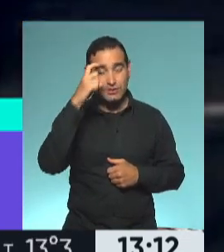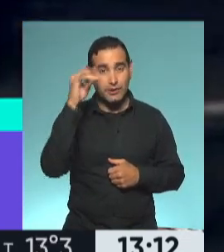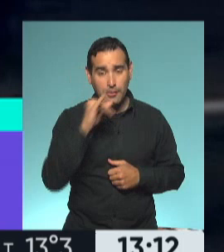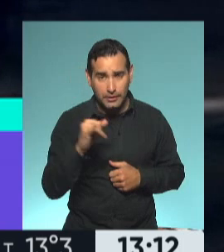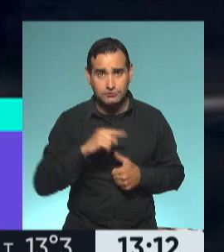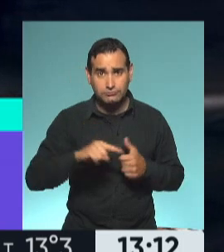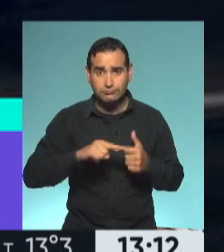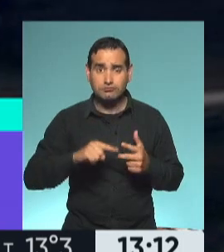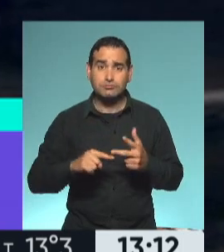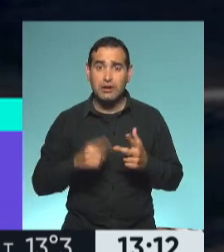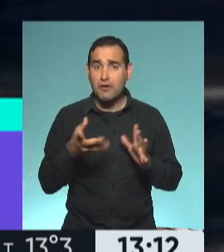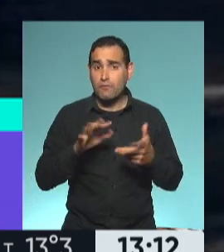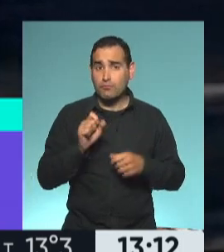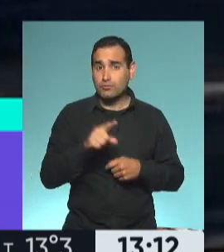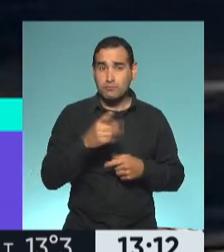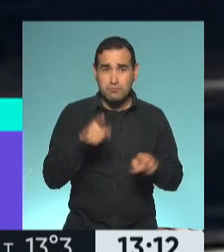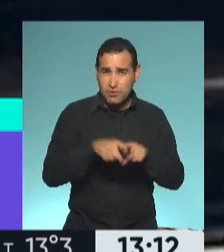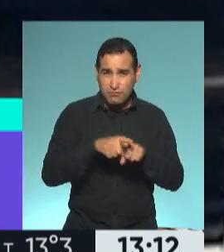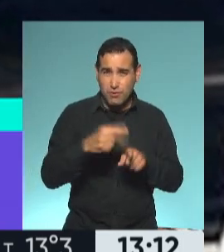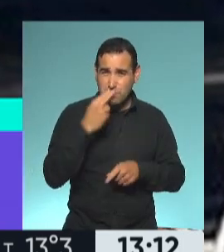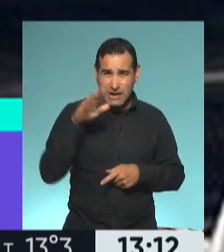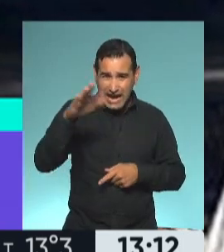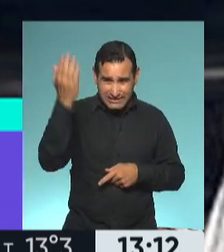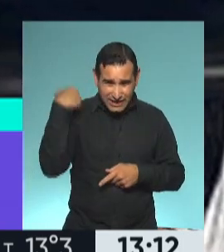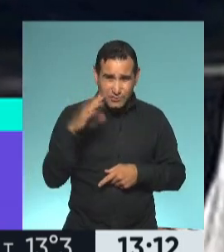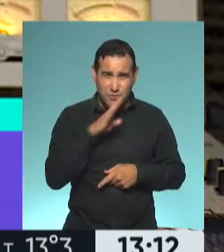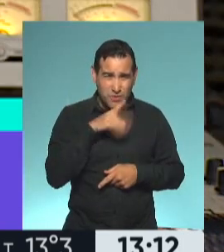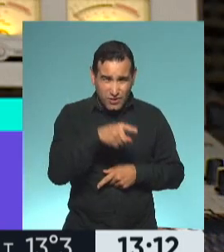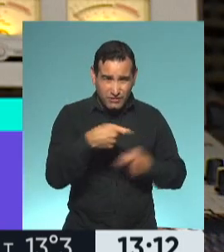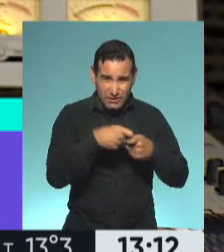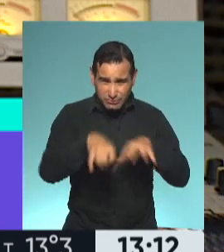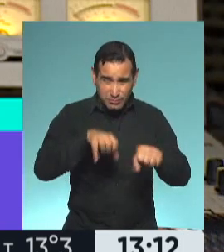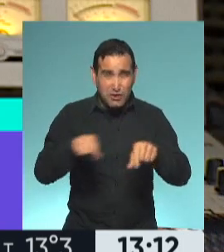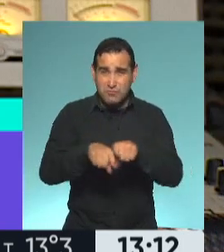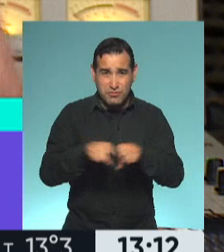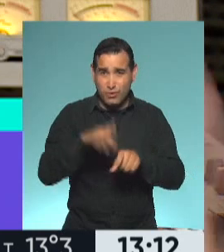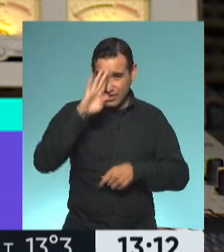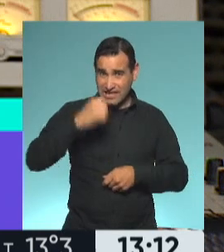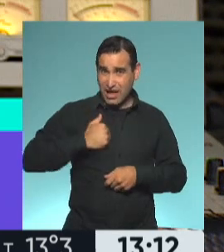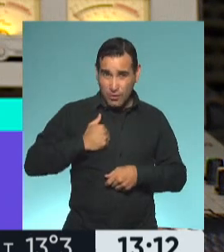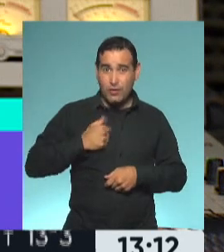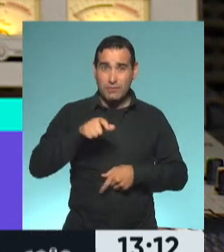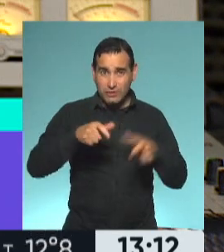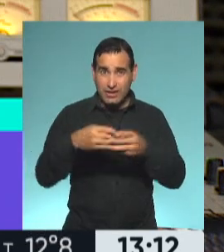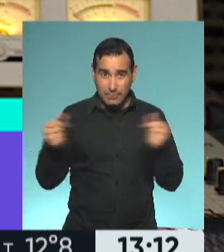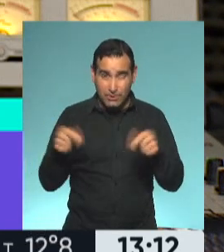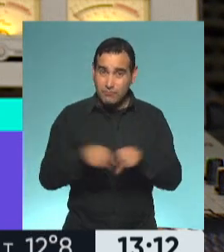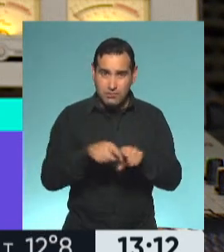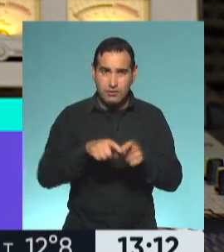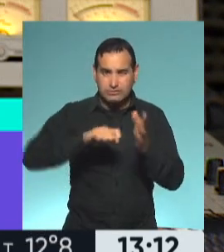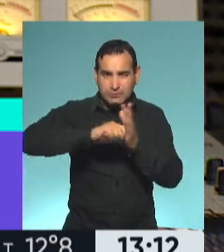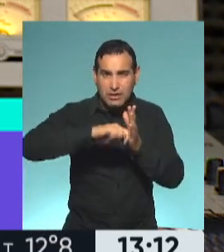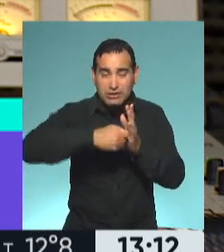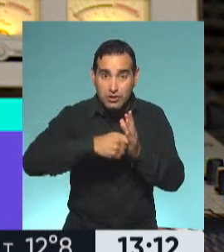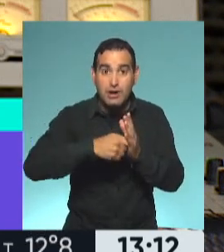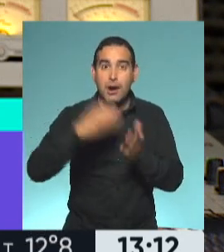un método que usaban los nazis con los judíos, que usaba la dictadura con los desaparecidos. Es decir, apretarlo, pero no solamente para que vayan presos,